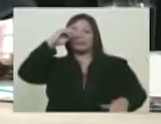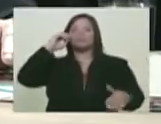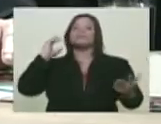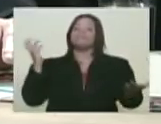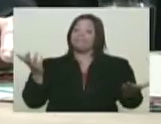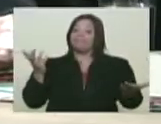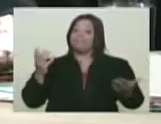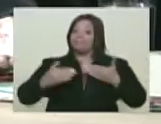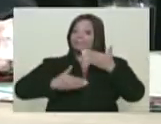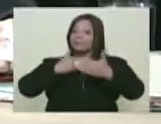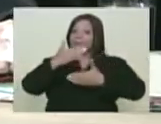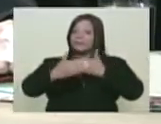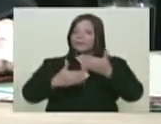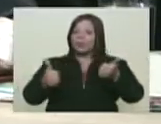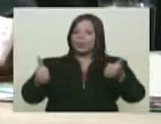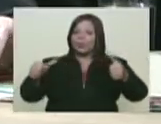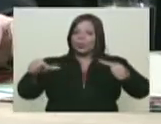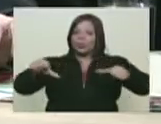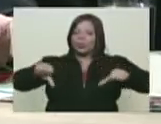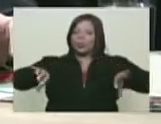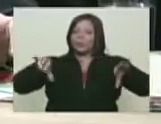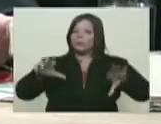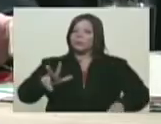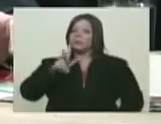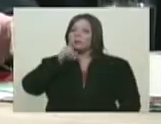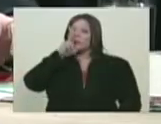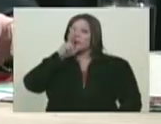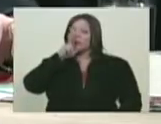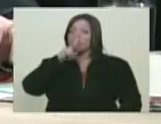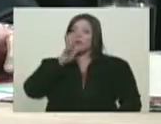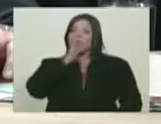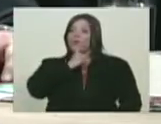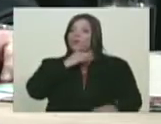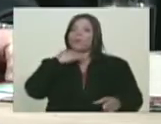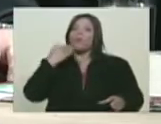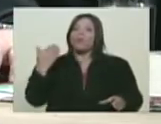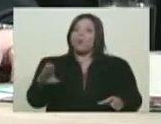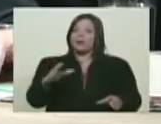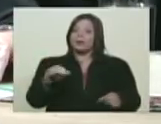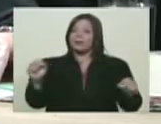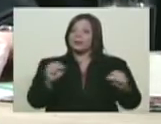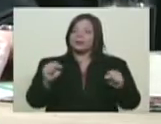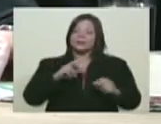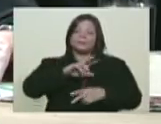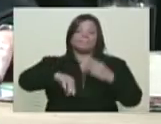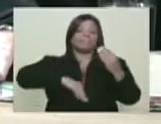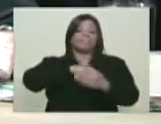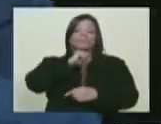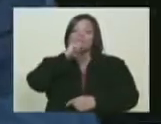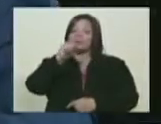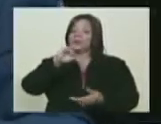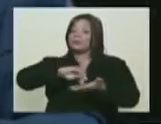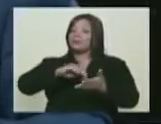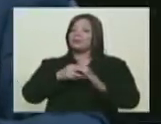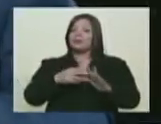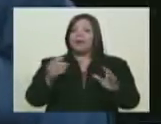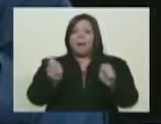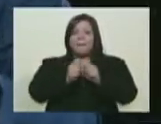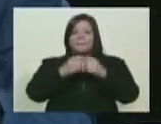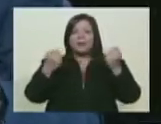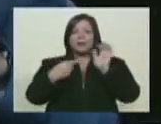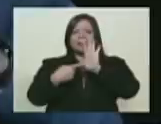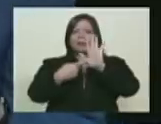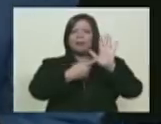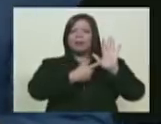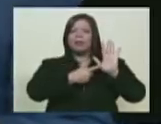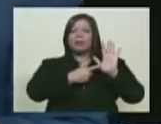ha conducido a esta zona terrible de inseguridad y muerte para los periodistas del país. Llegó un periódico mexicano a